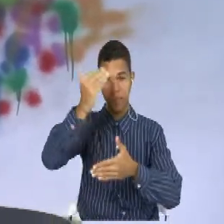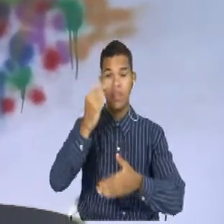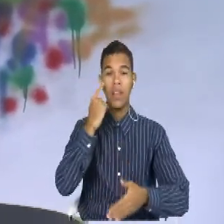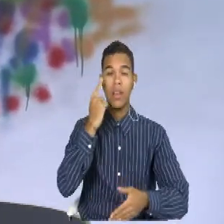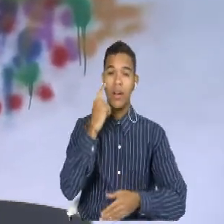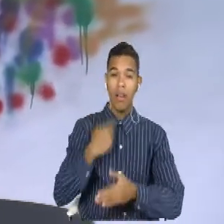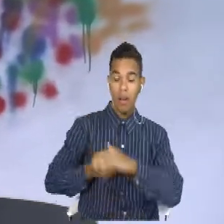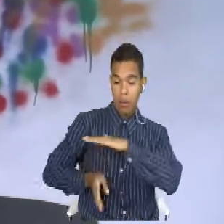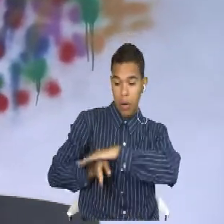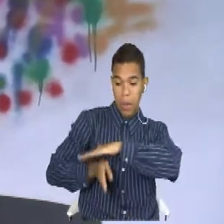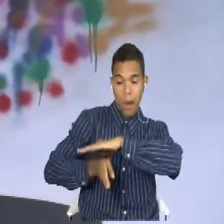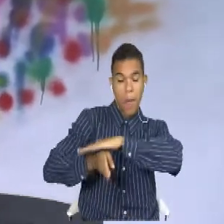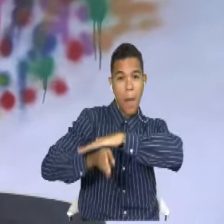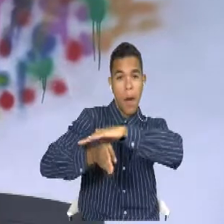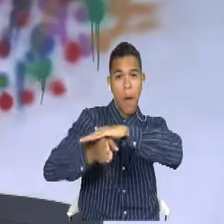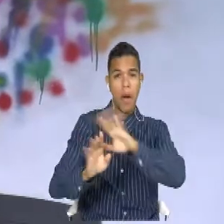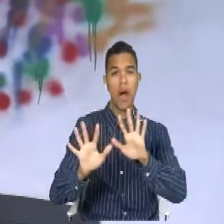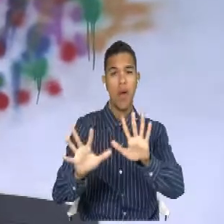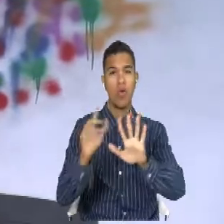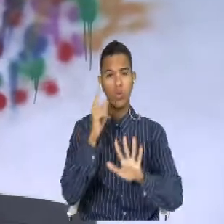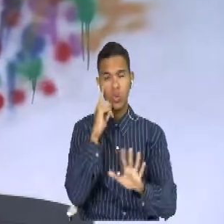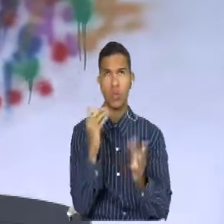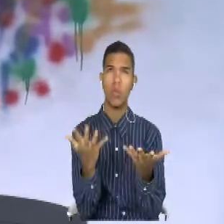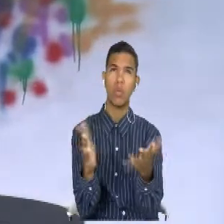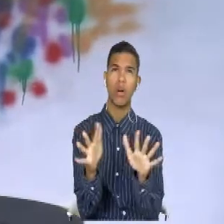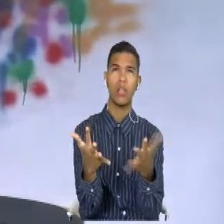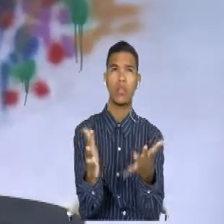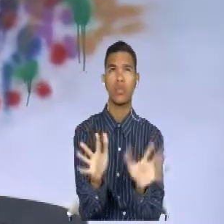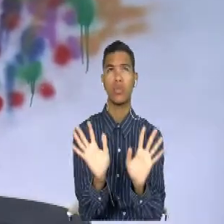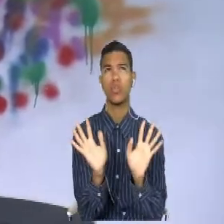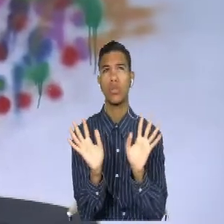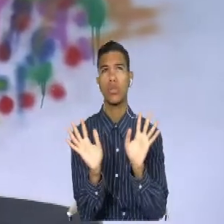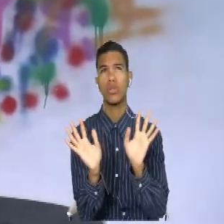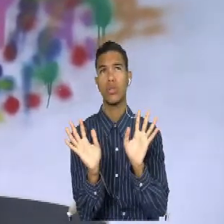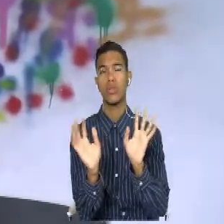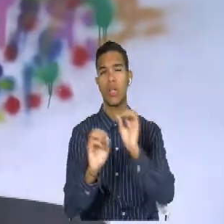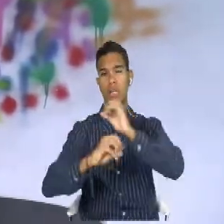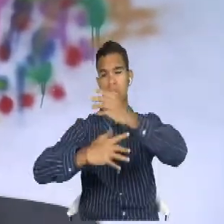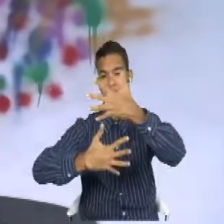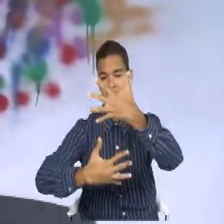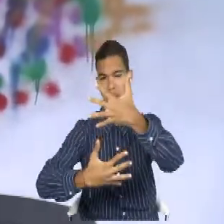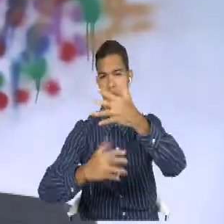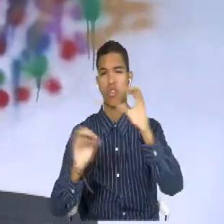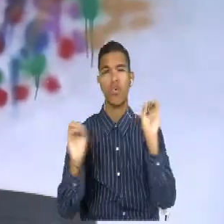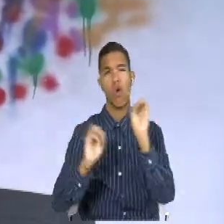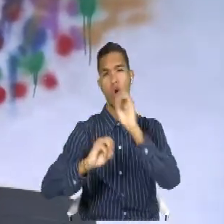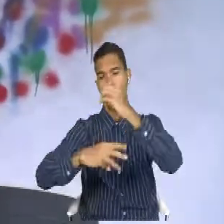constantes, podemos trabajarlo entre máximo 10 rondas, mínimo 8 rondas.